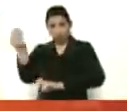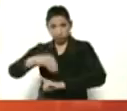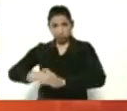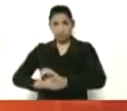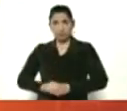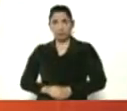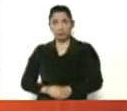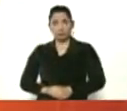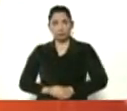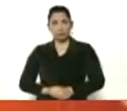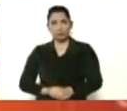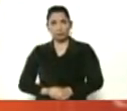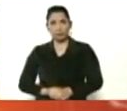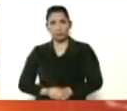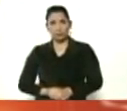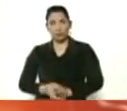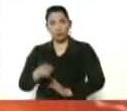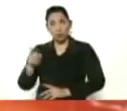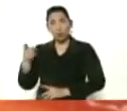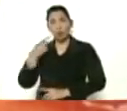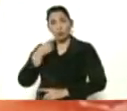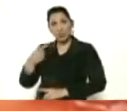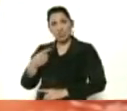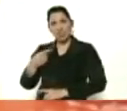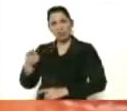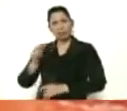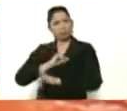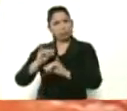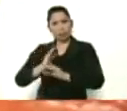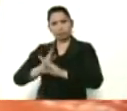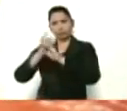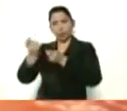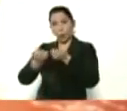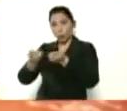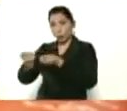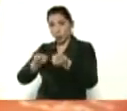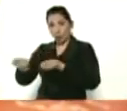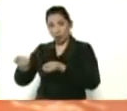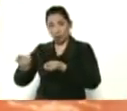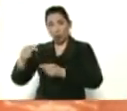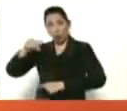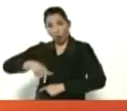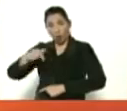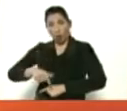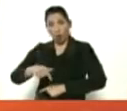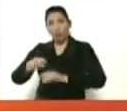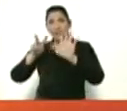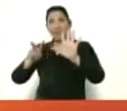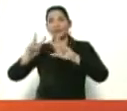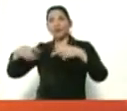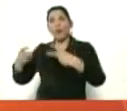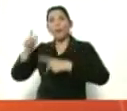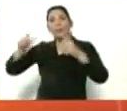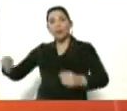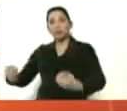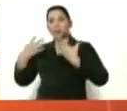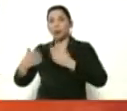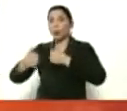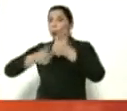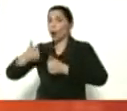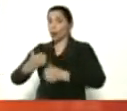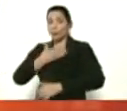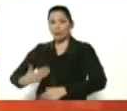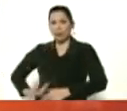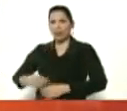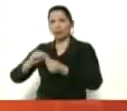si ya usted dice que tiene en ese momento controlado la situación. Hoy se reportaron 7 nuevos casos, de los cuales, vicepresidente, me corrige